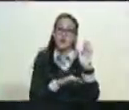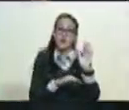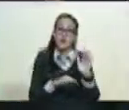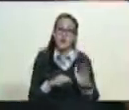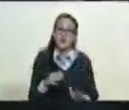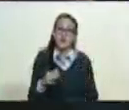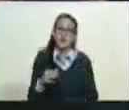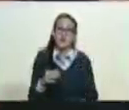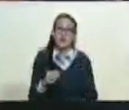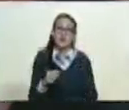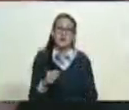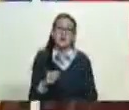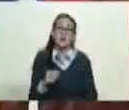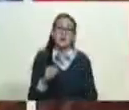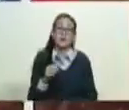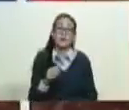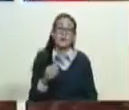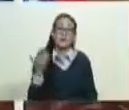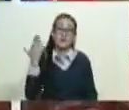puntofijista.